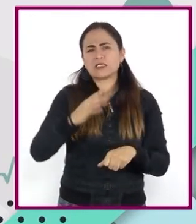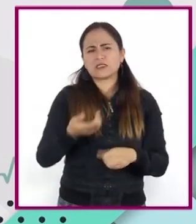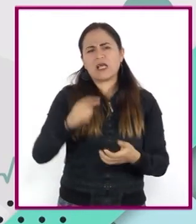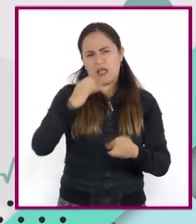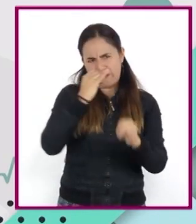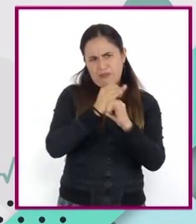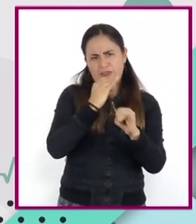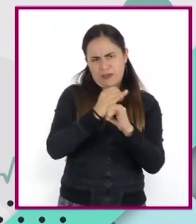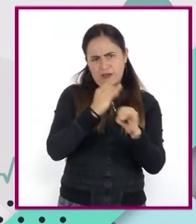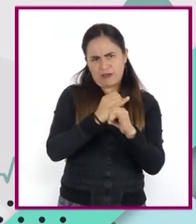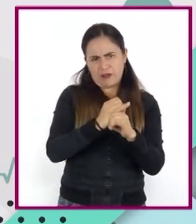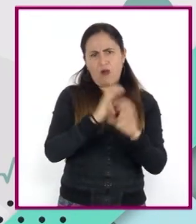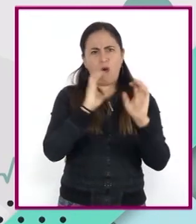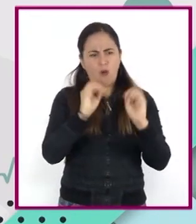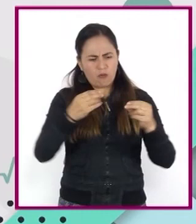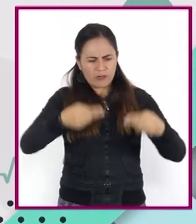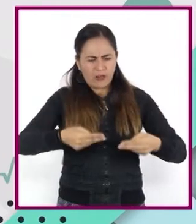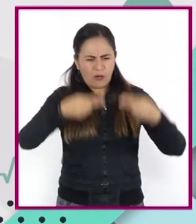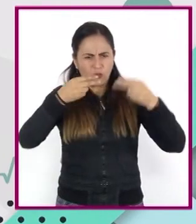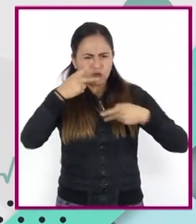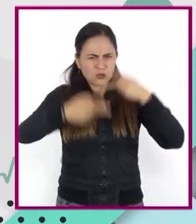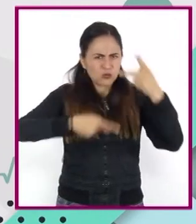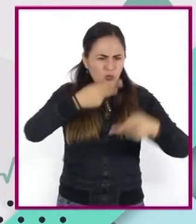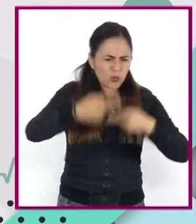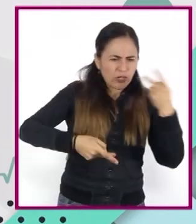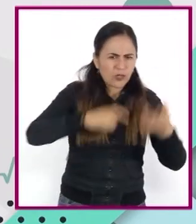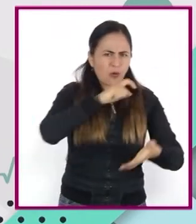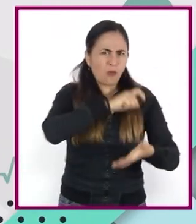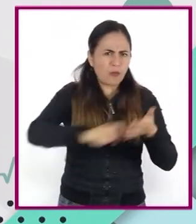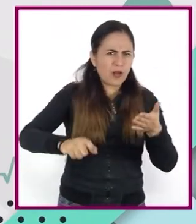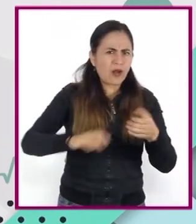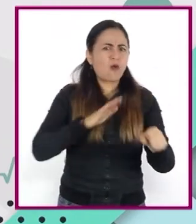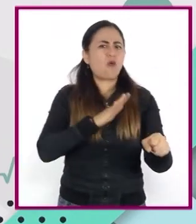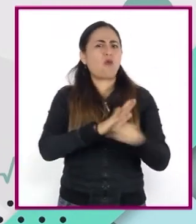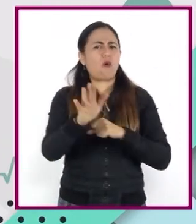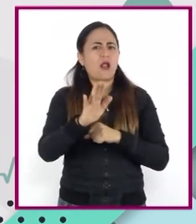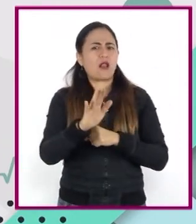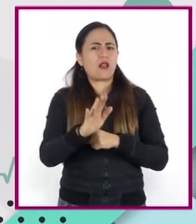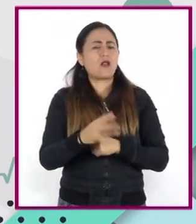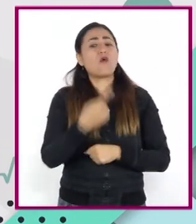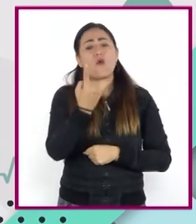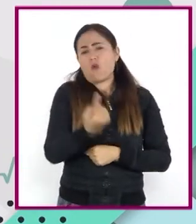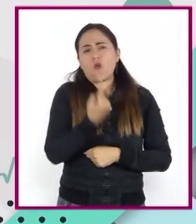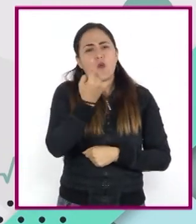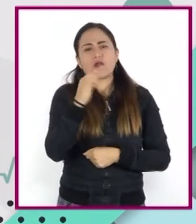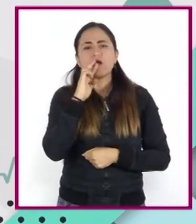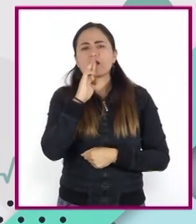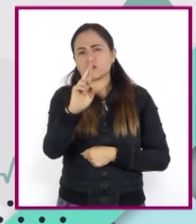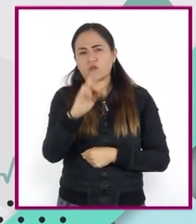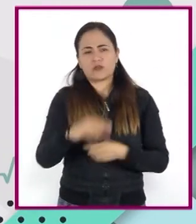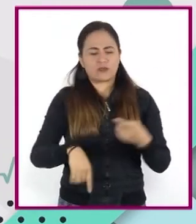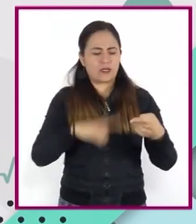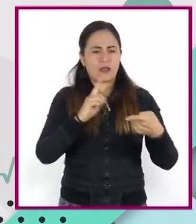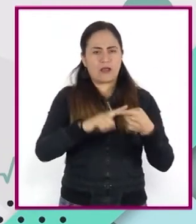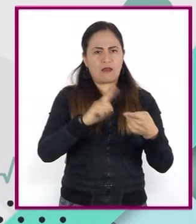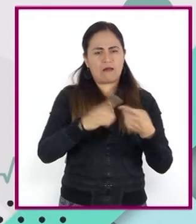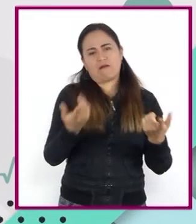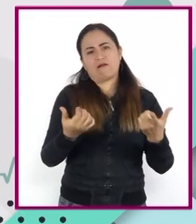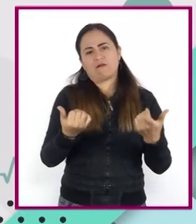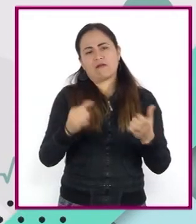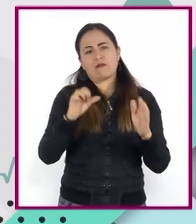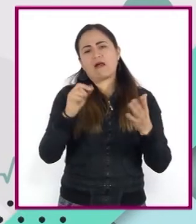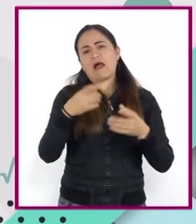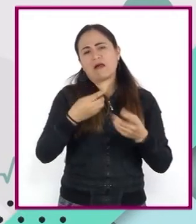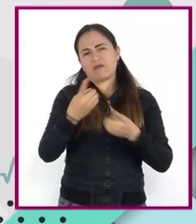o directamente en alguna tienda? Seleccione solo una respuesta. Artículos deportivos, artículos